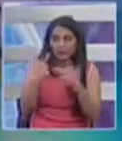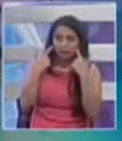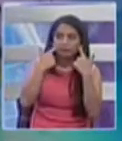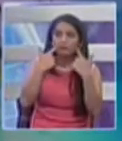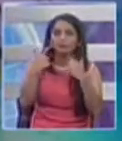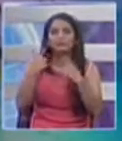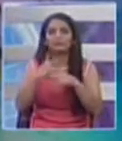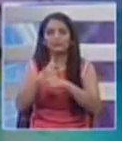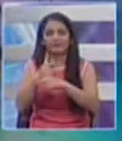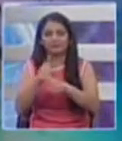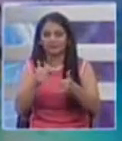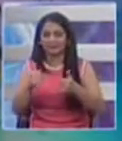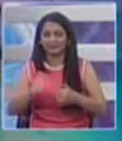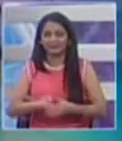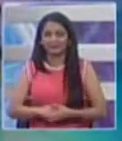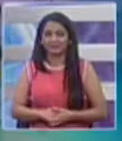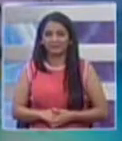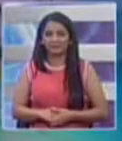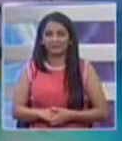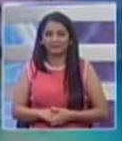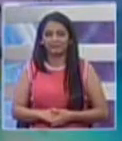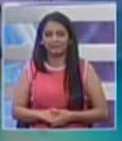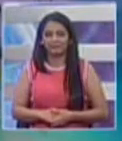de evitar accidentes.